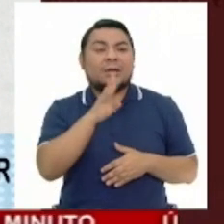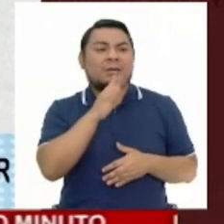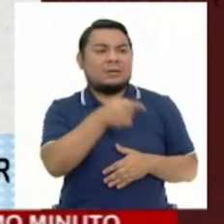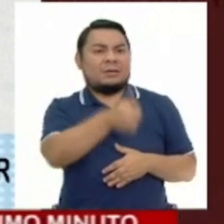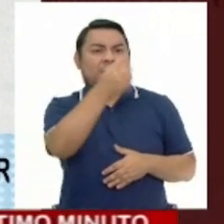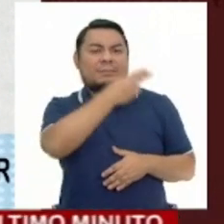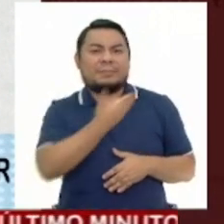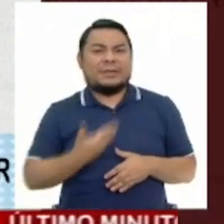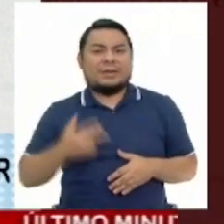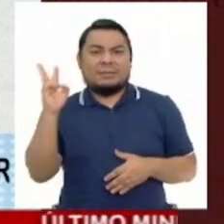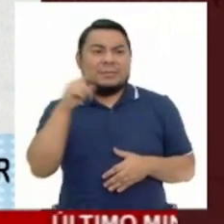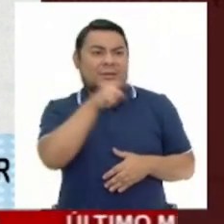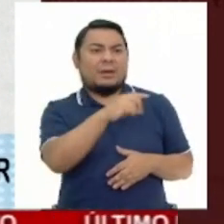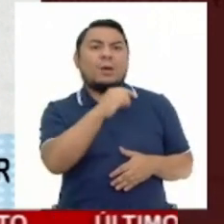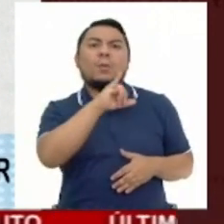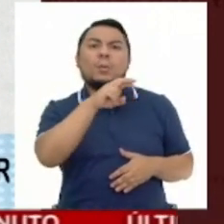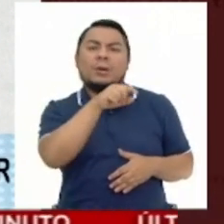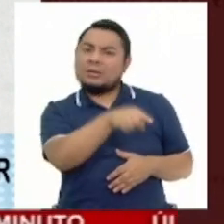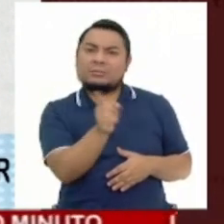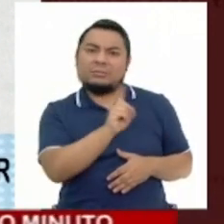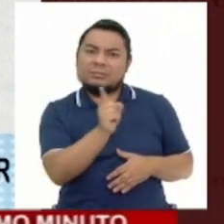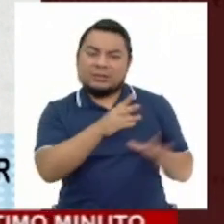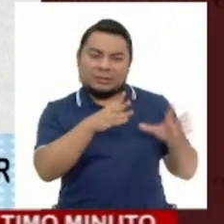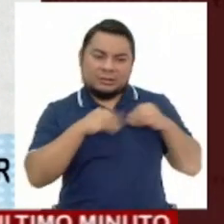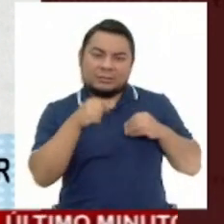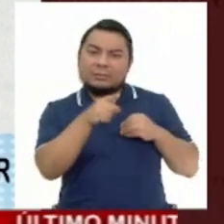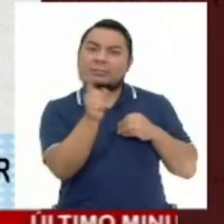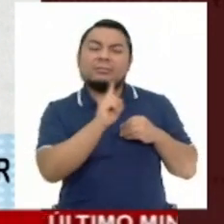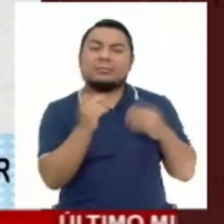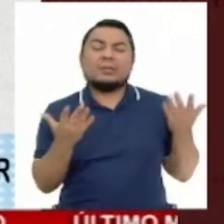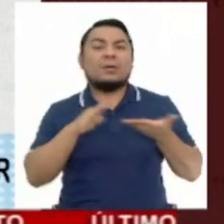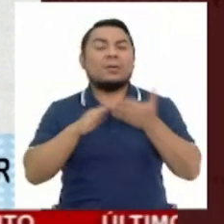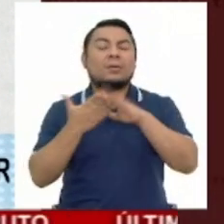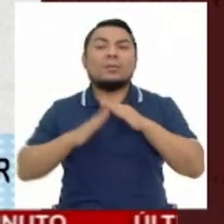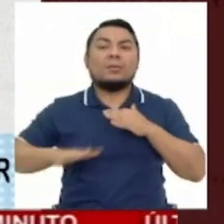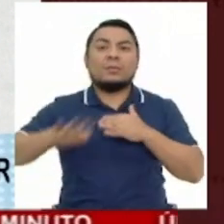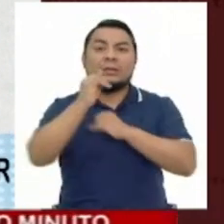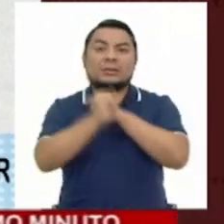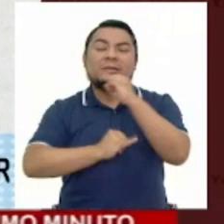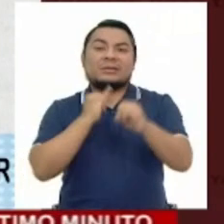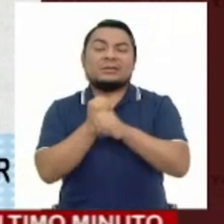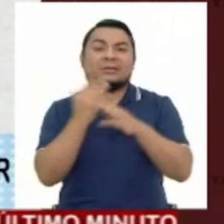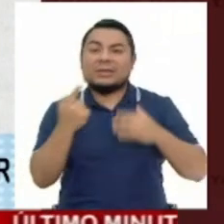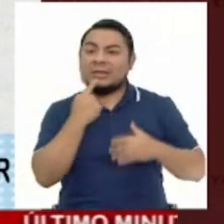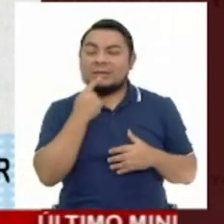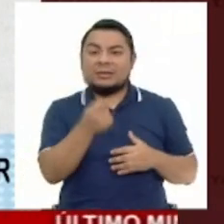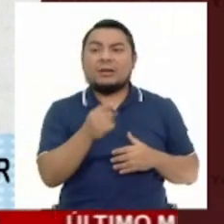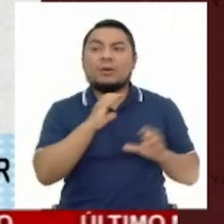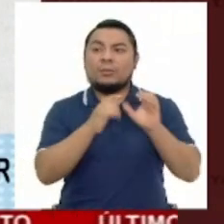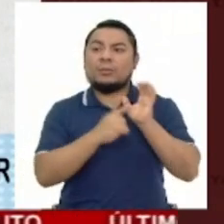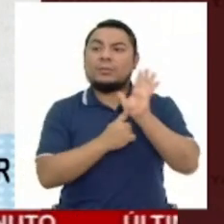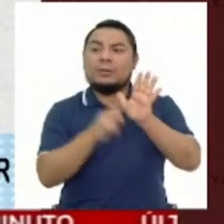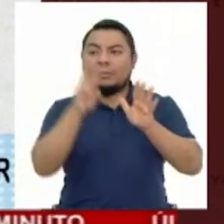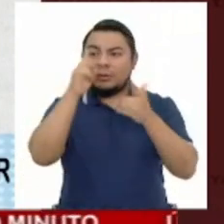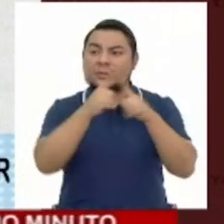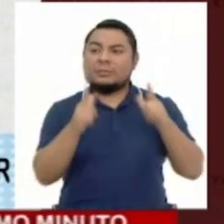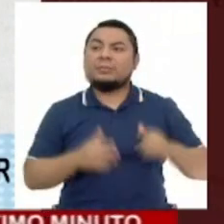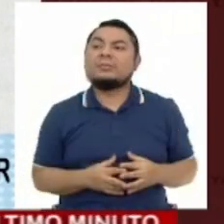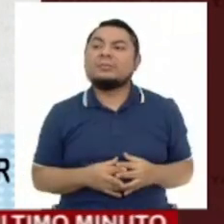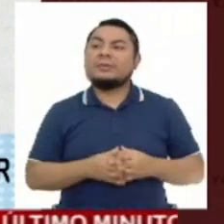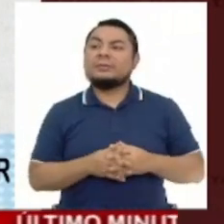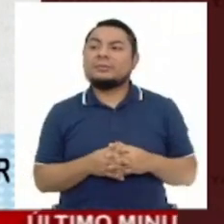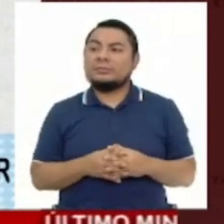autoproclamado presidente de Venezuela, que en la actualidad no cuenta con reconocimiento alguno de toda la comunidad internacional, señala el comunicado de Perú Libre.